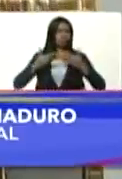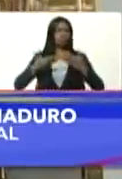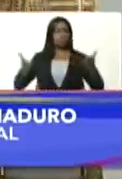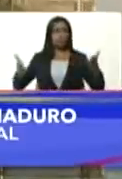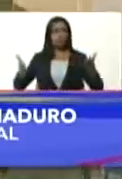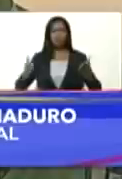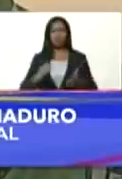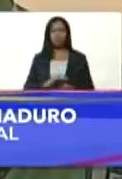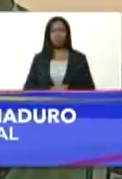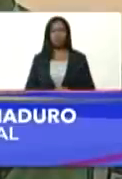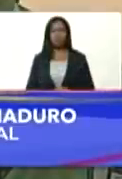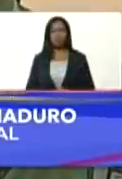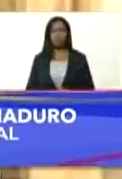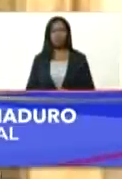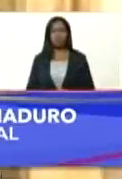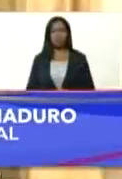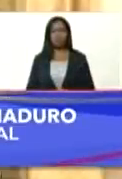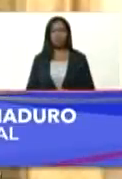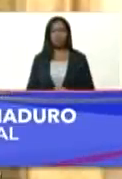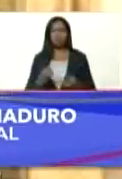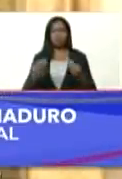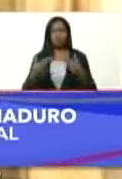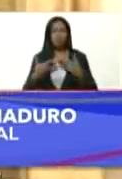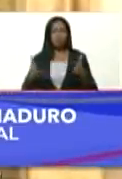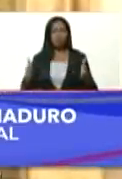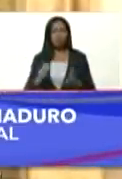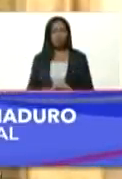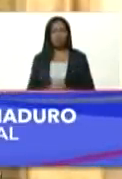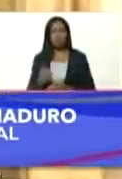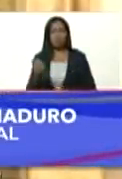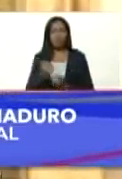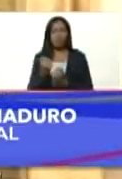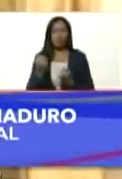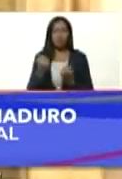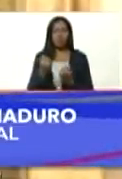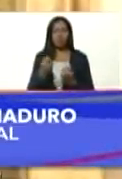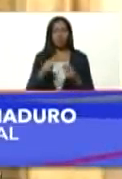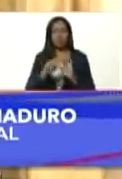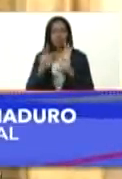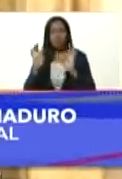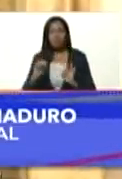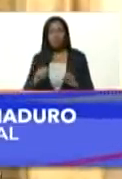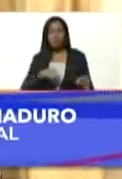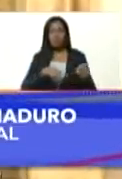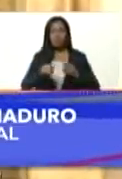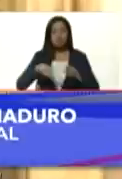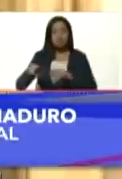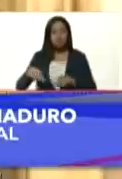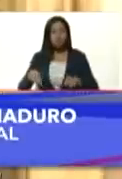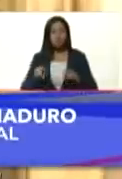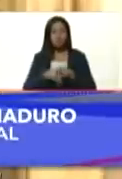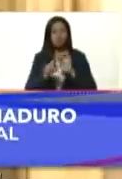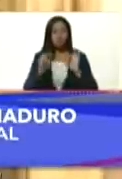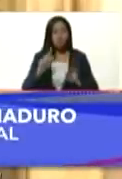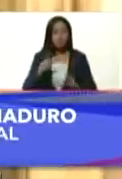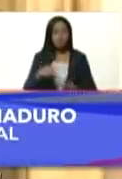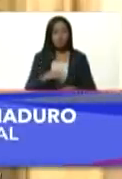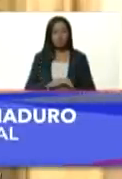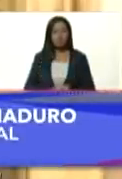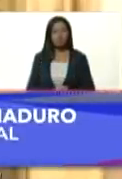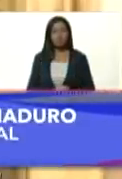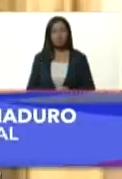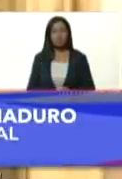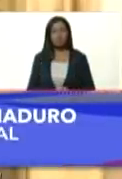y dispuestos. Muy dispuesto a apoyar para que haya coordinación en